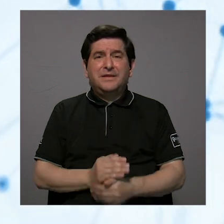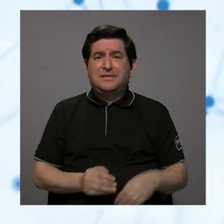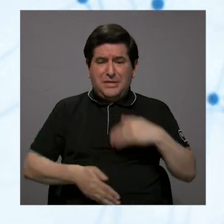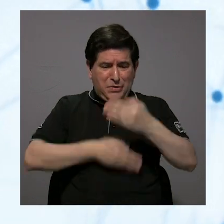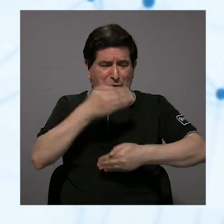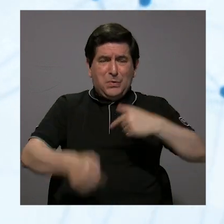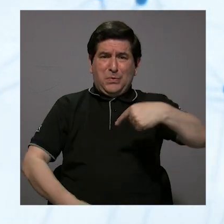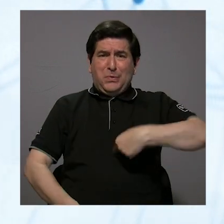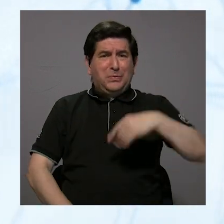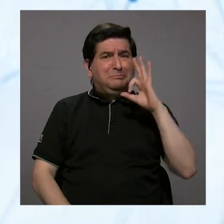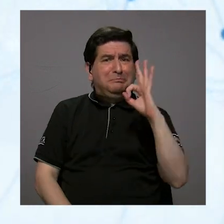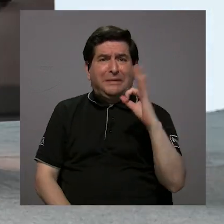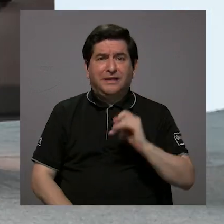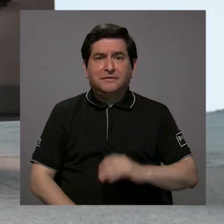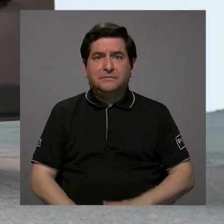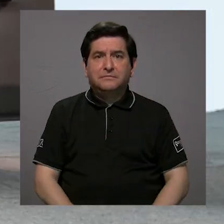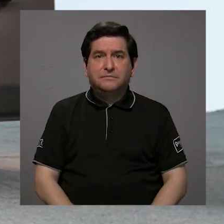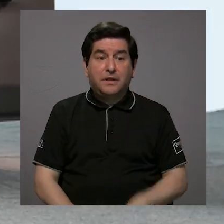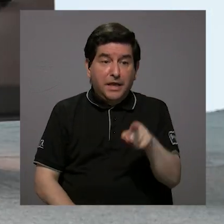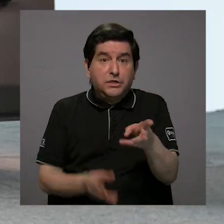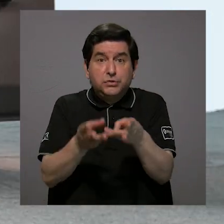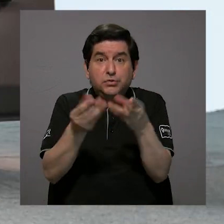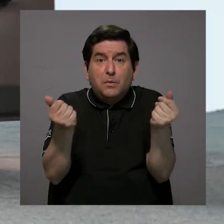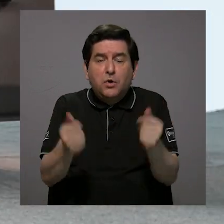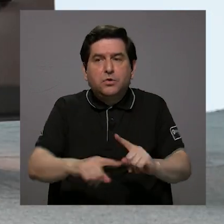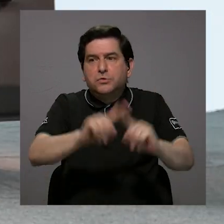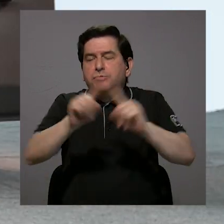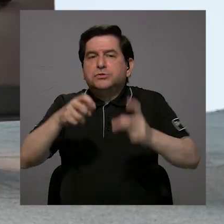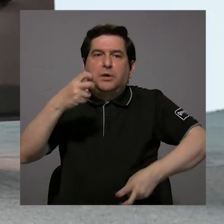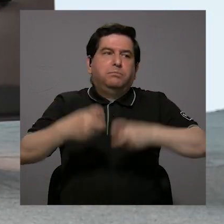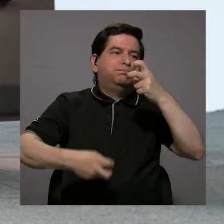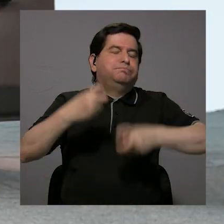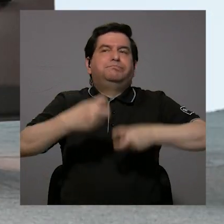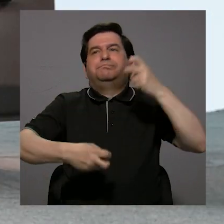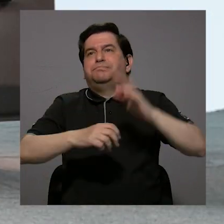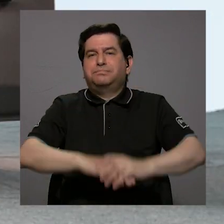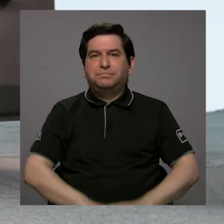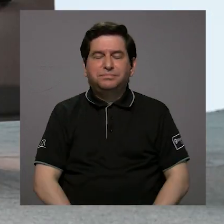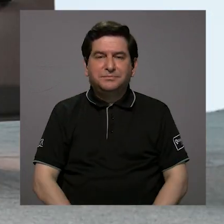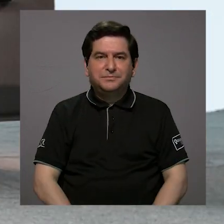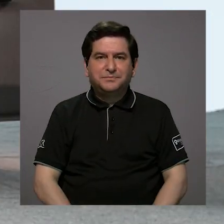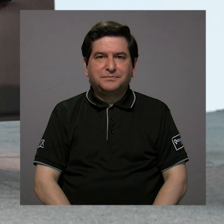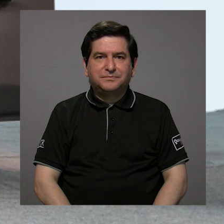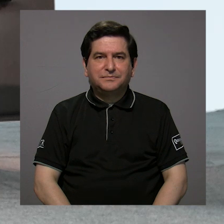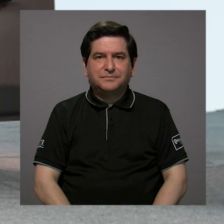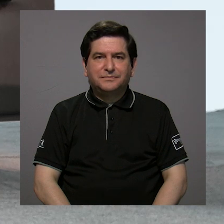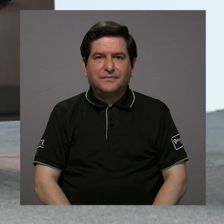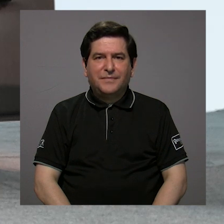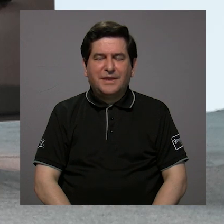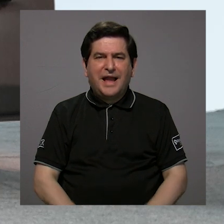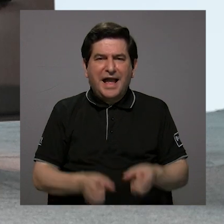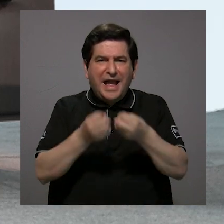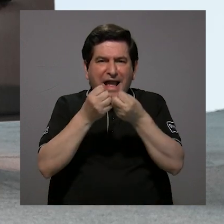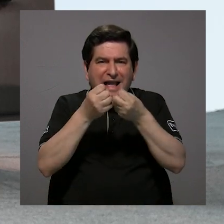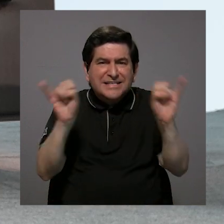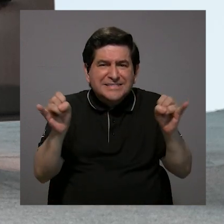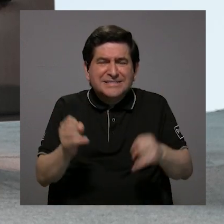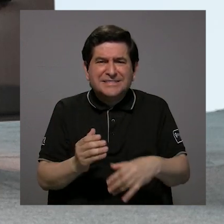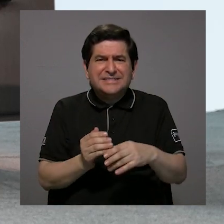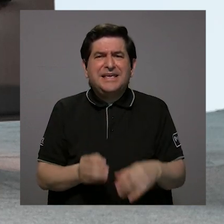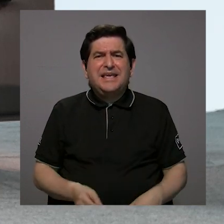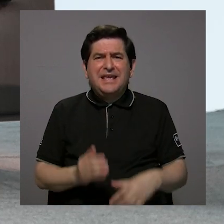de digerirla bien. Y entonces eso provoca un montón de problemas. ¿Por qué